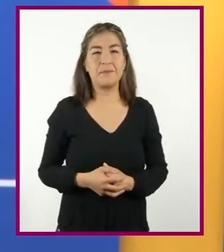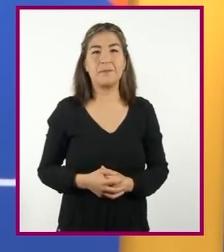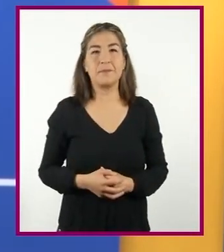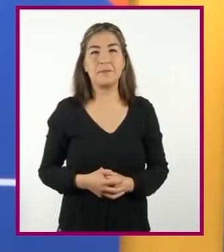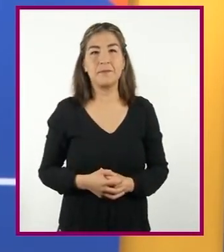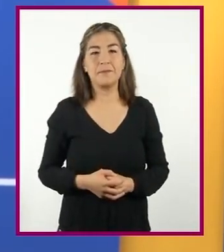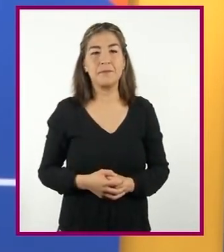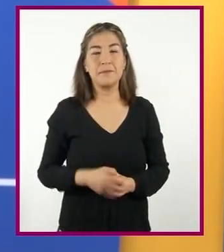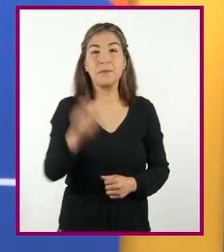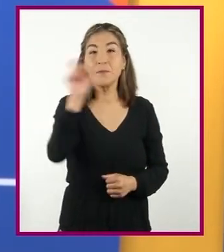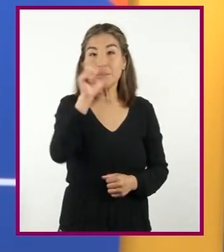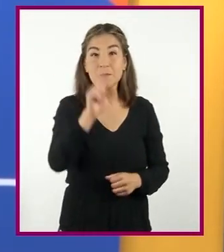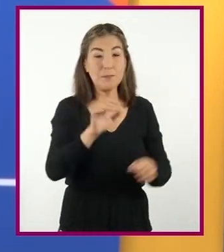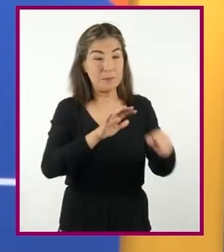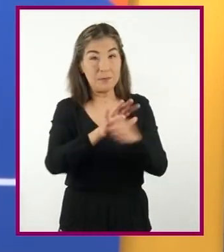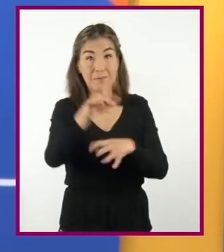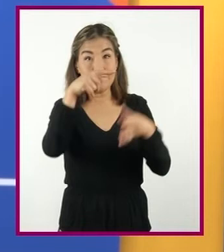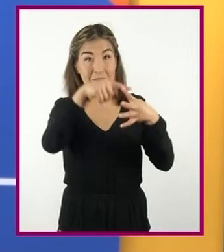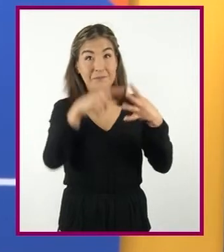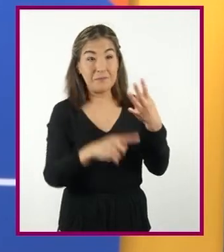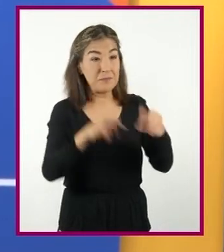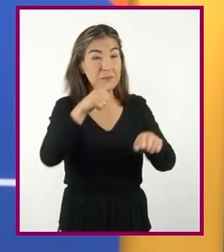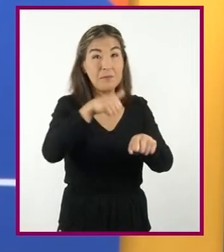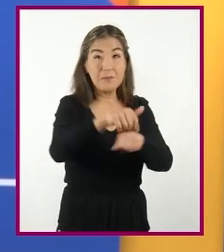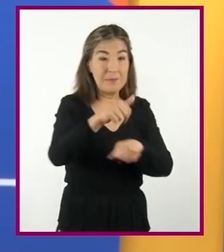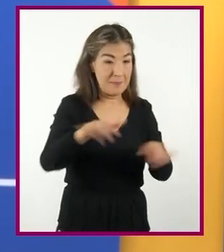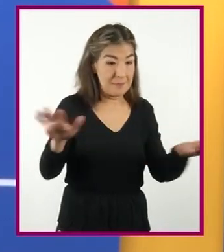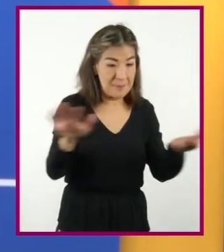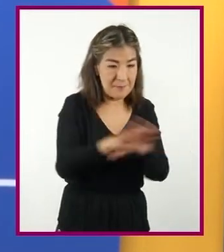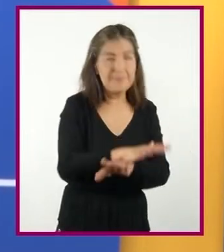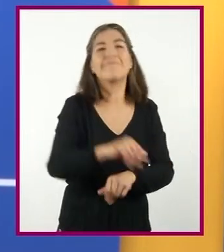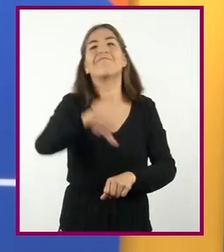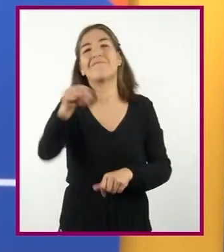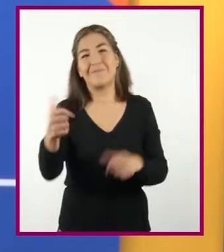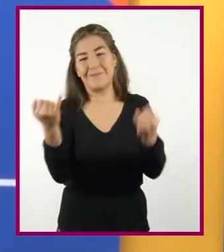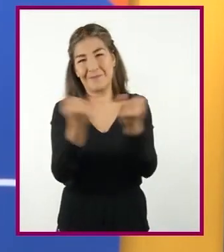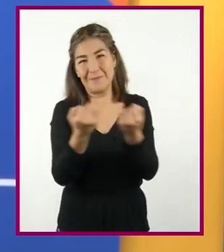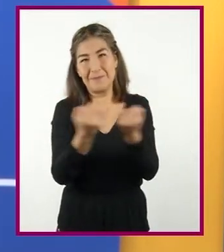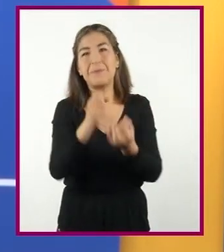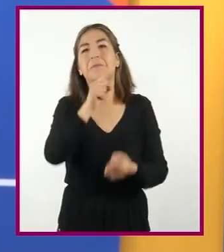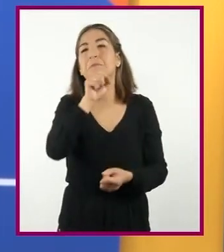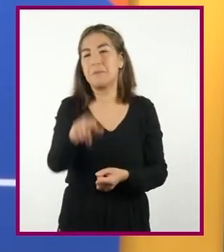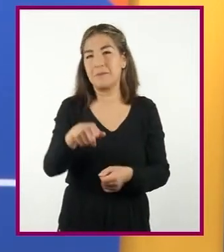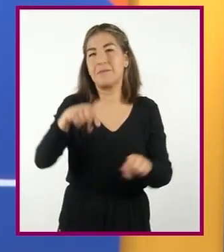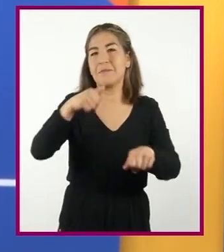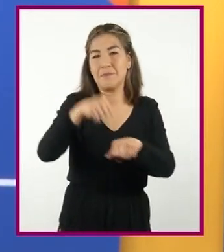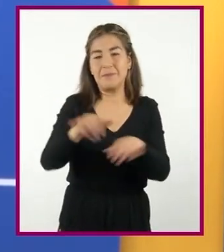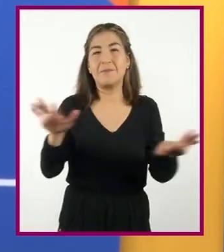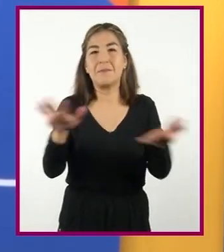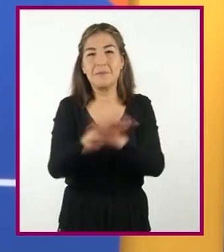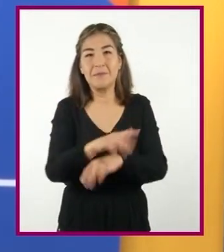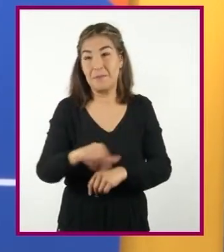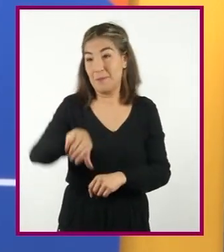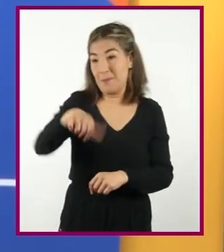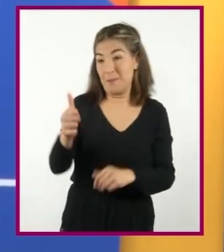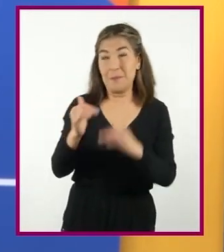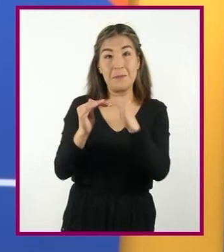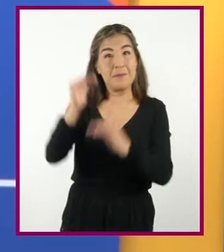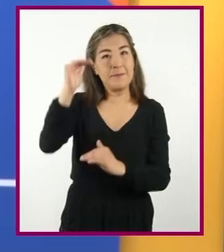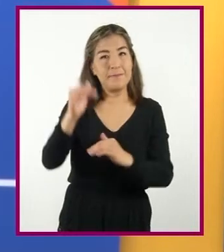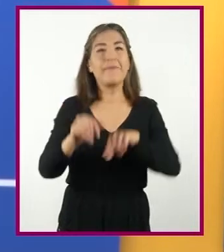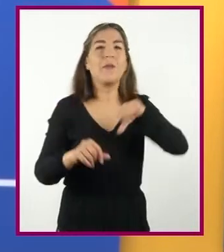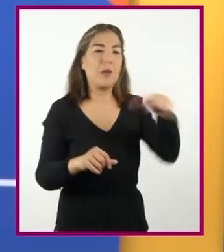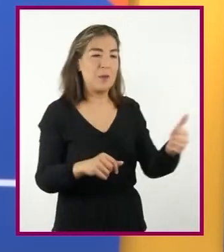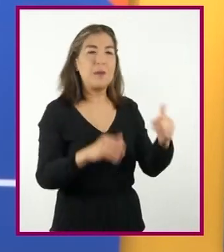Cuando una de las magnitudes cambia, la otra se modifica en la misma proporción. Si una aumenta, la